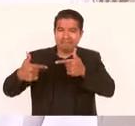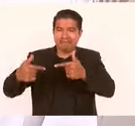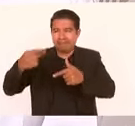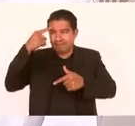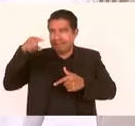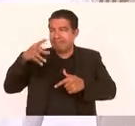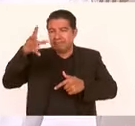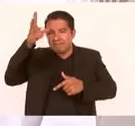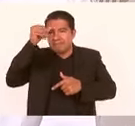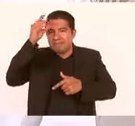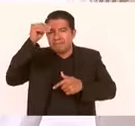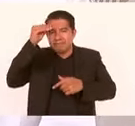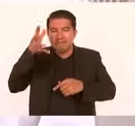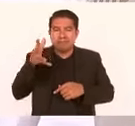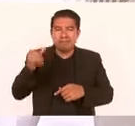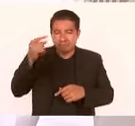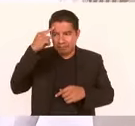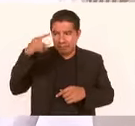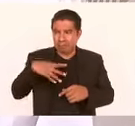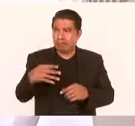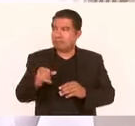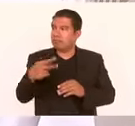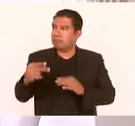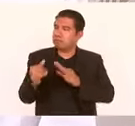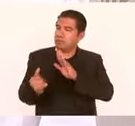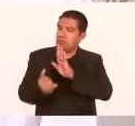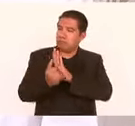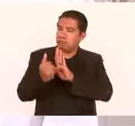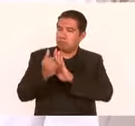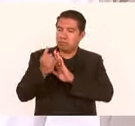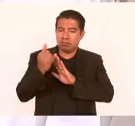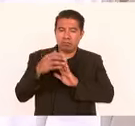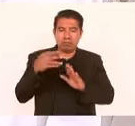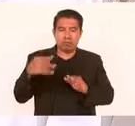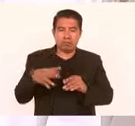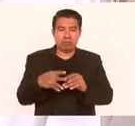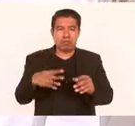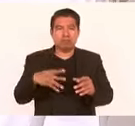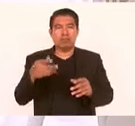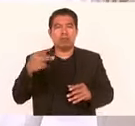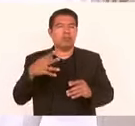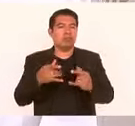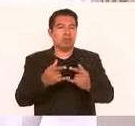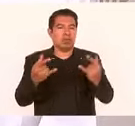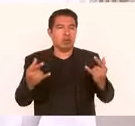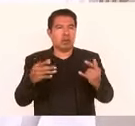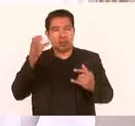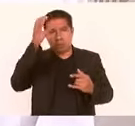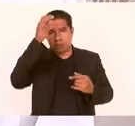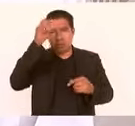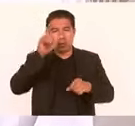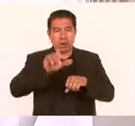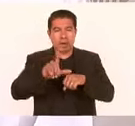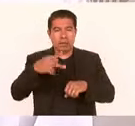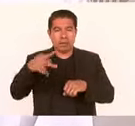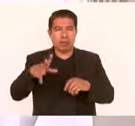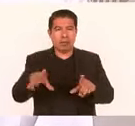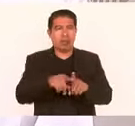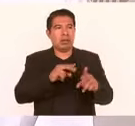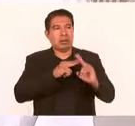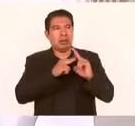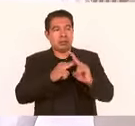de restauración de los edificios que forman parte del patrimonio histórico y cultural del país y de las comunidades.